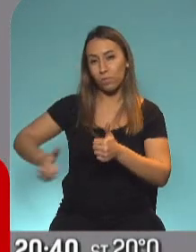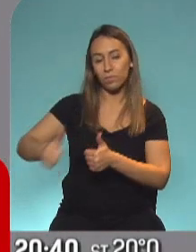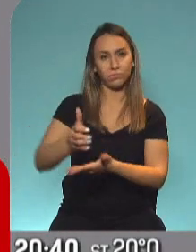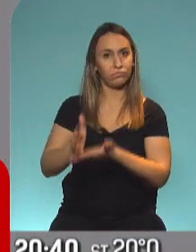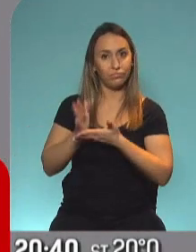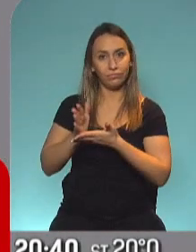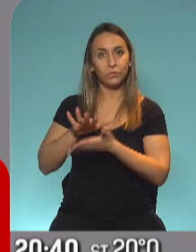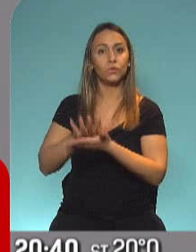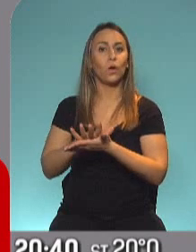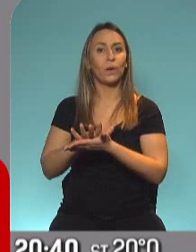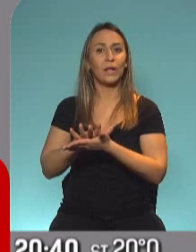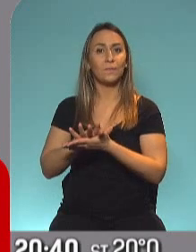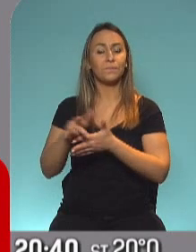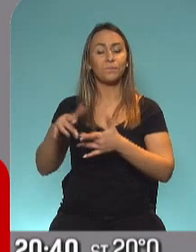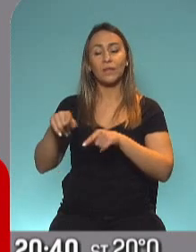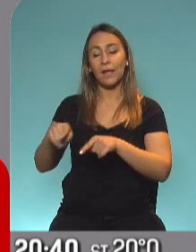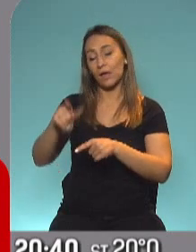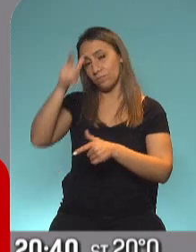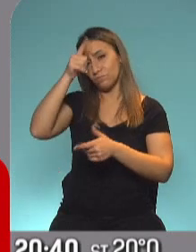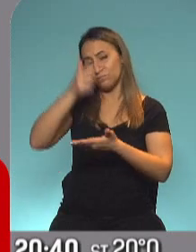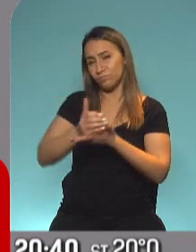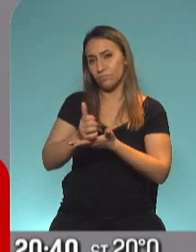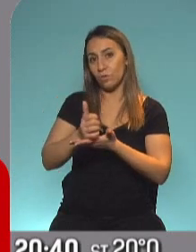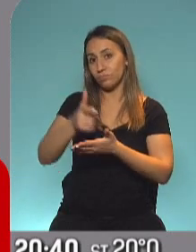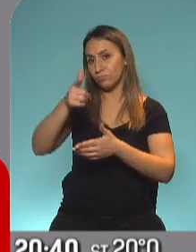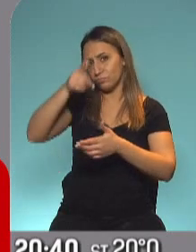los lugares de